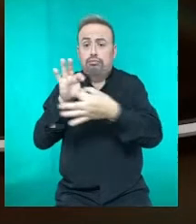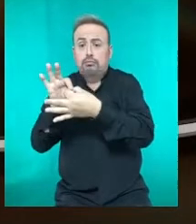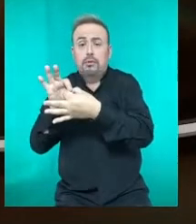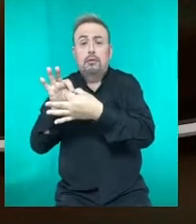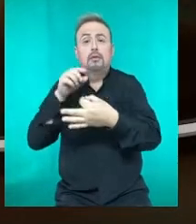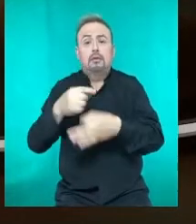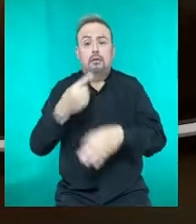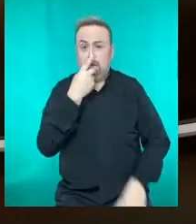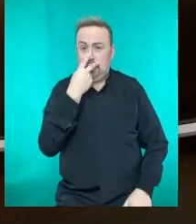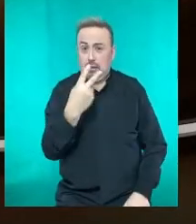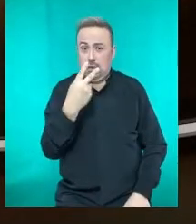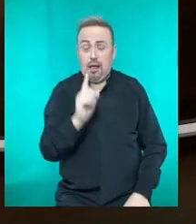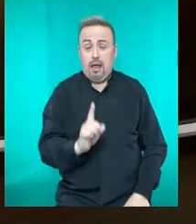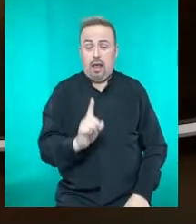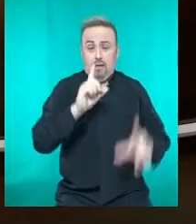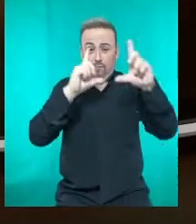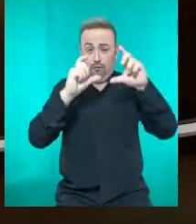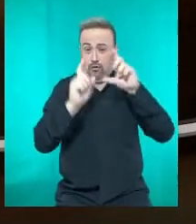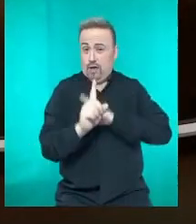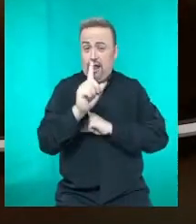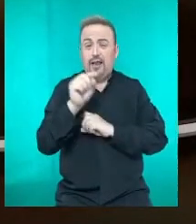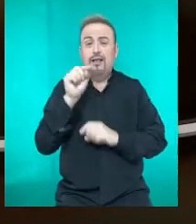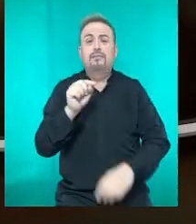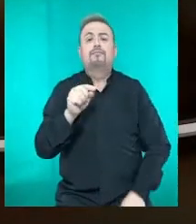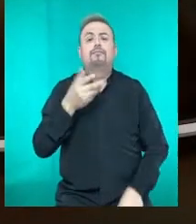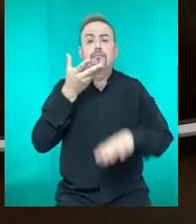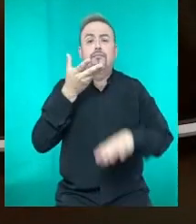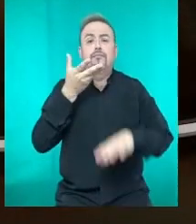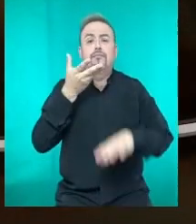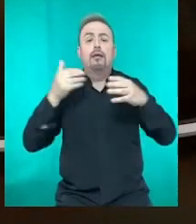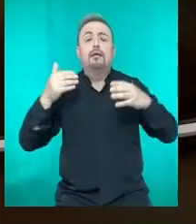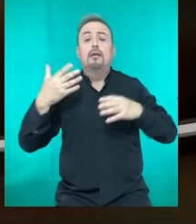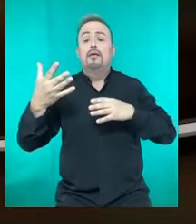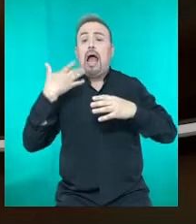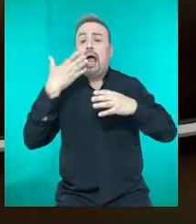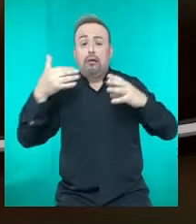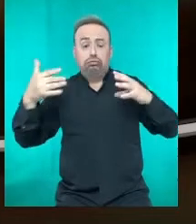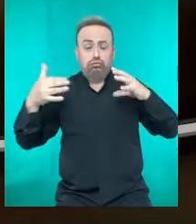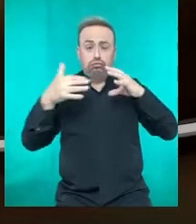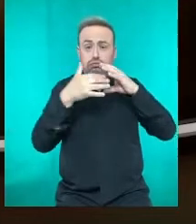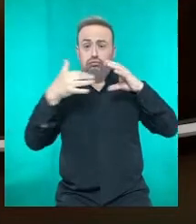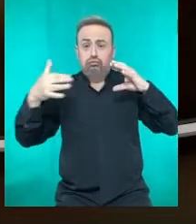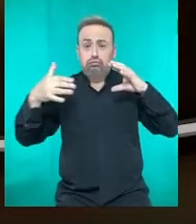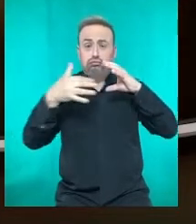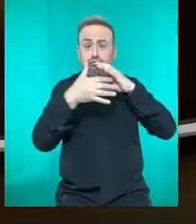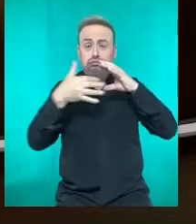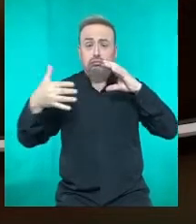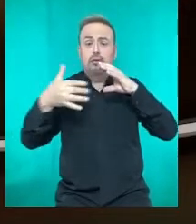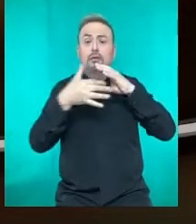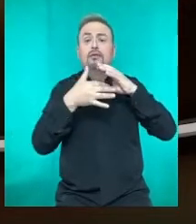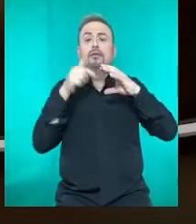ve aquí en la imagen superior, hay, el aire ingresa, circula por el interior de este